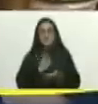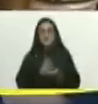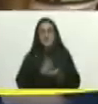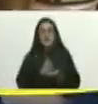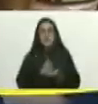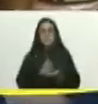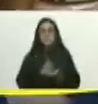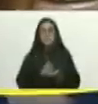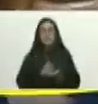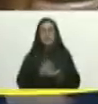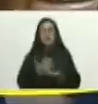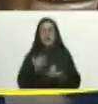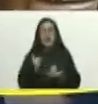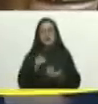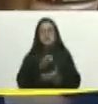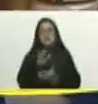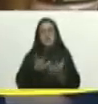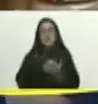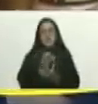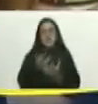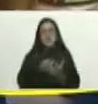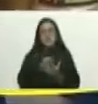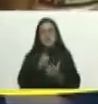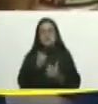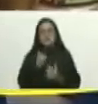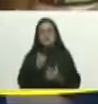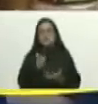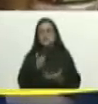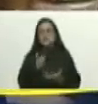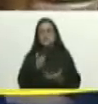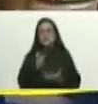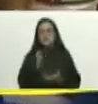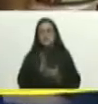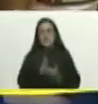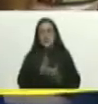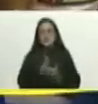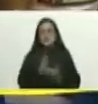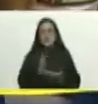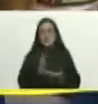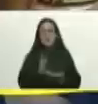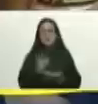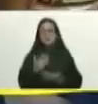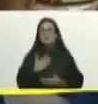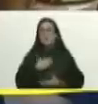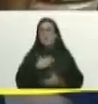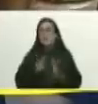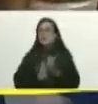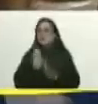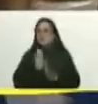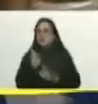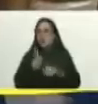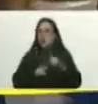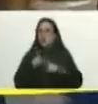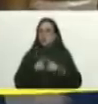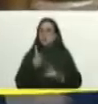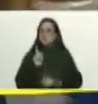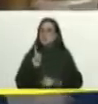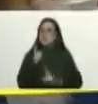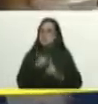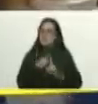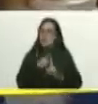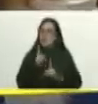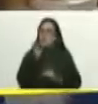vida se van a presentar problemas, siempre va a haber un traspié que tal vez te va a frenar al momento, pero tenemos que tener fe en